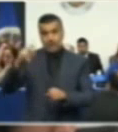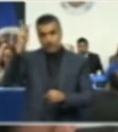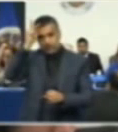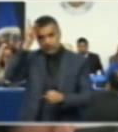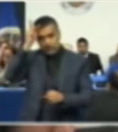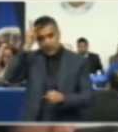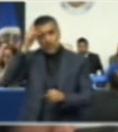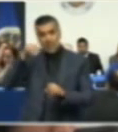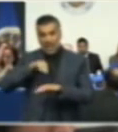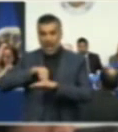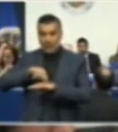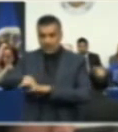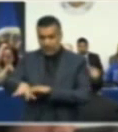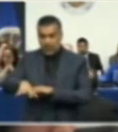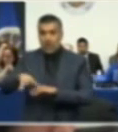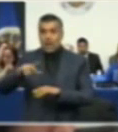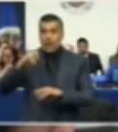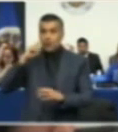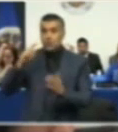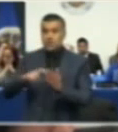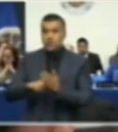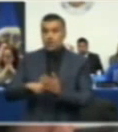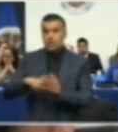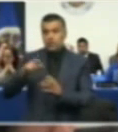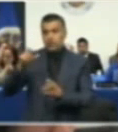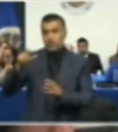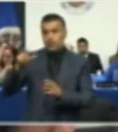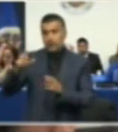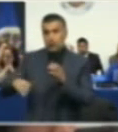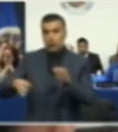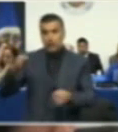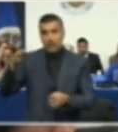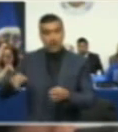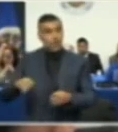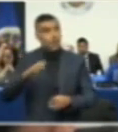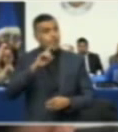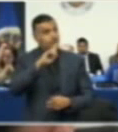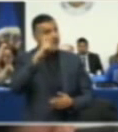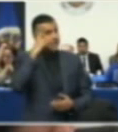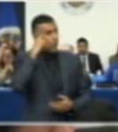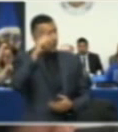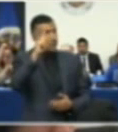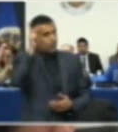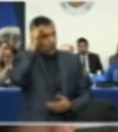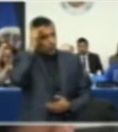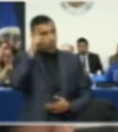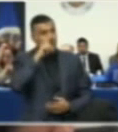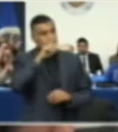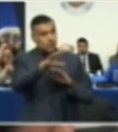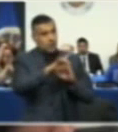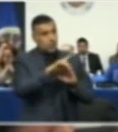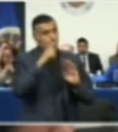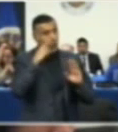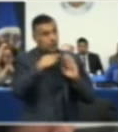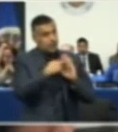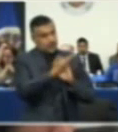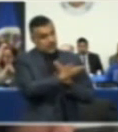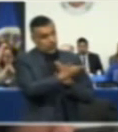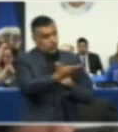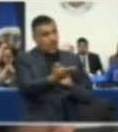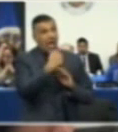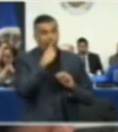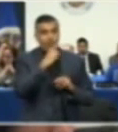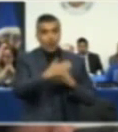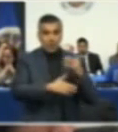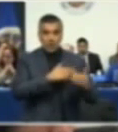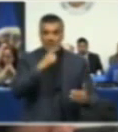que afectan el reconocimiento de la capacidad jurídica, ¿no? El Estado peruano, efectivamente, como ha sido señalado por los representantes, ha dado